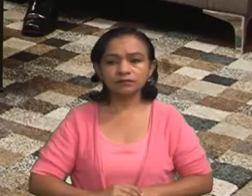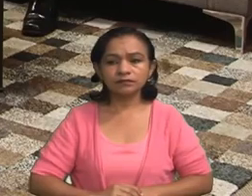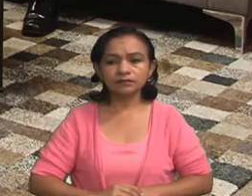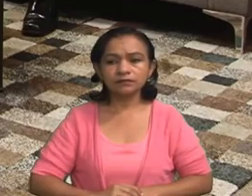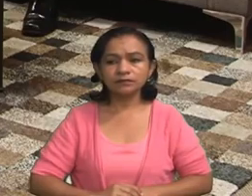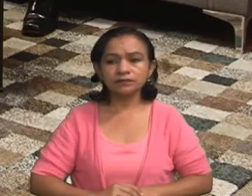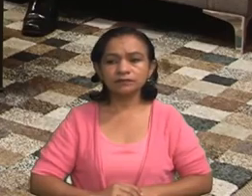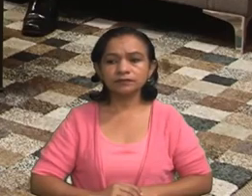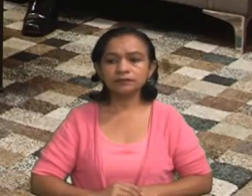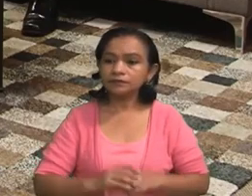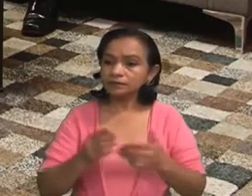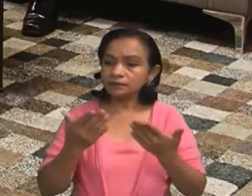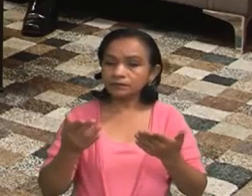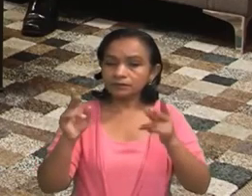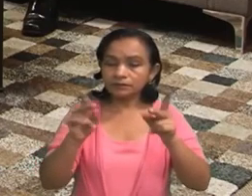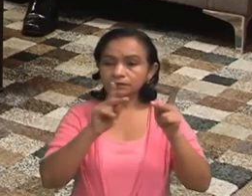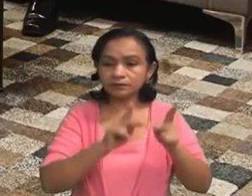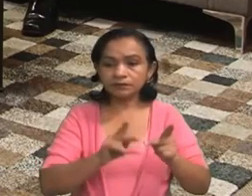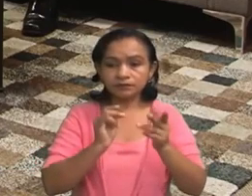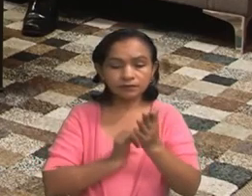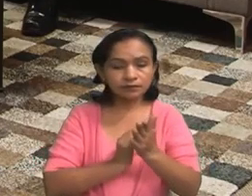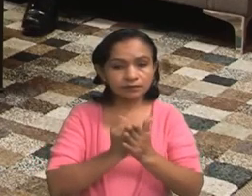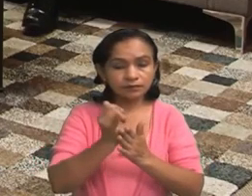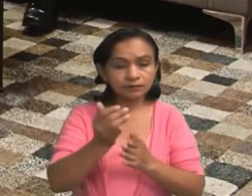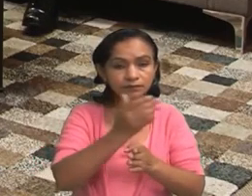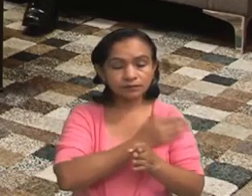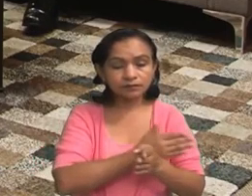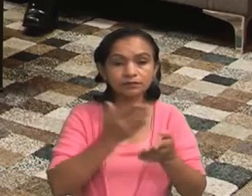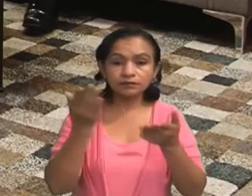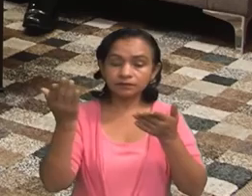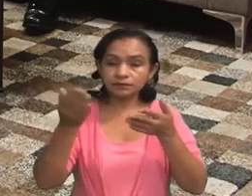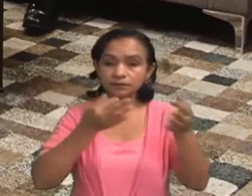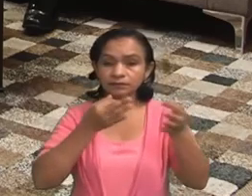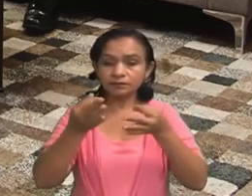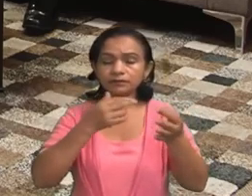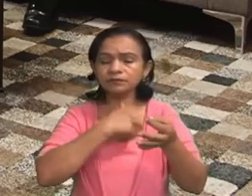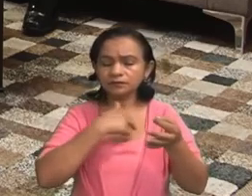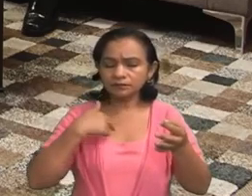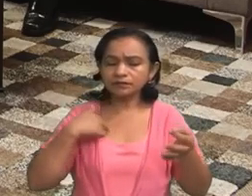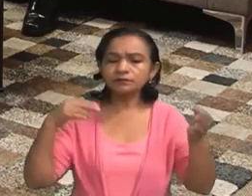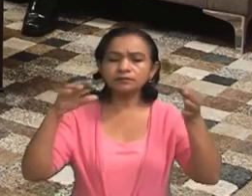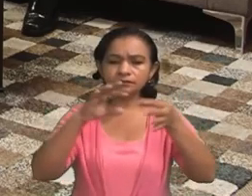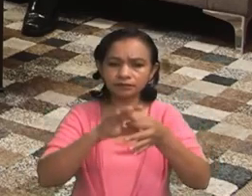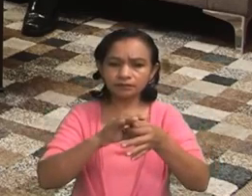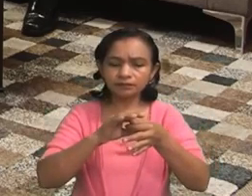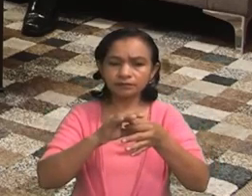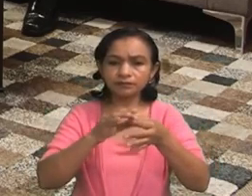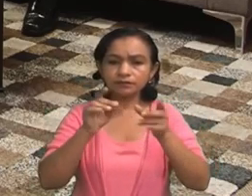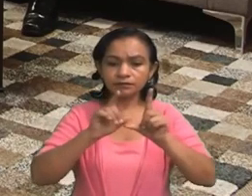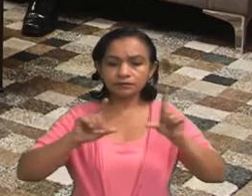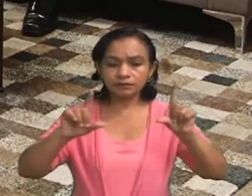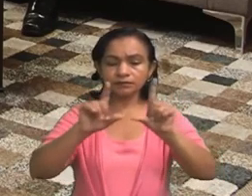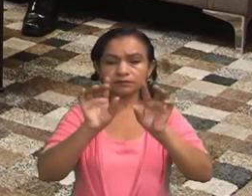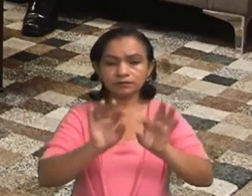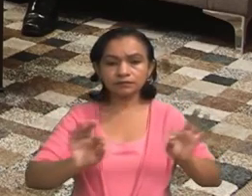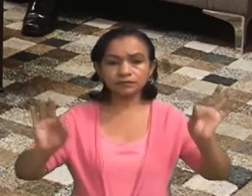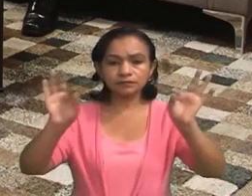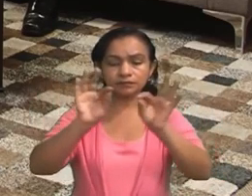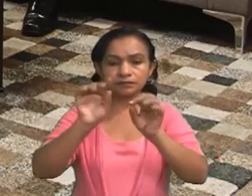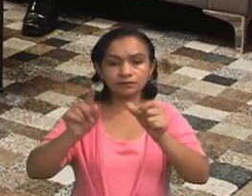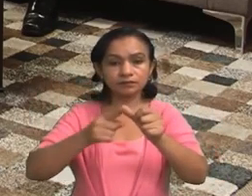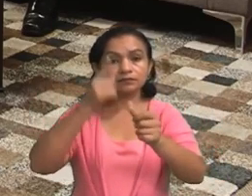los que están detrás de estos resultados de investigación que se van a estar exponiendo, pues vamos a estar interactuando. Y un espacio importante, que es la primera